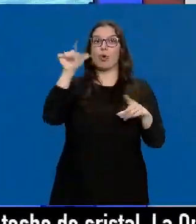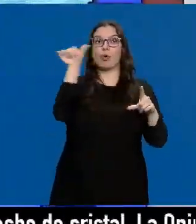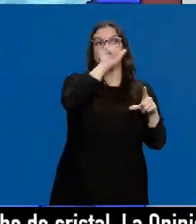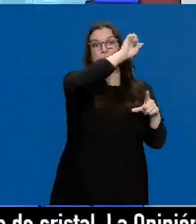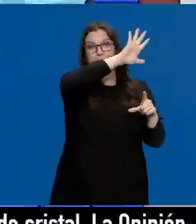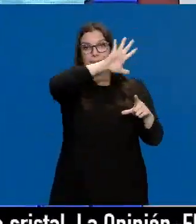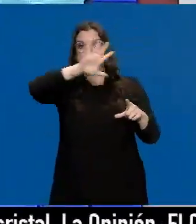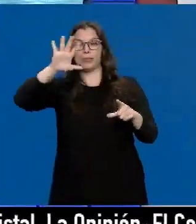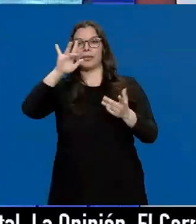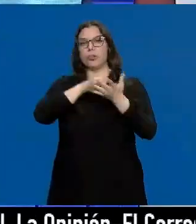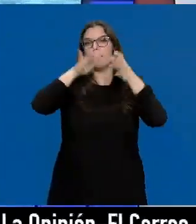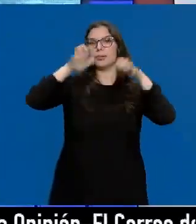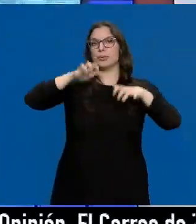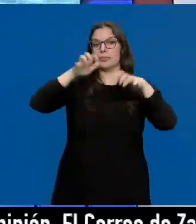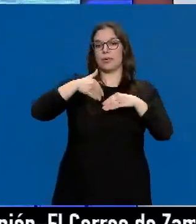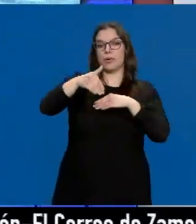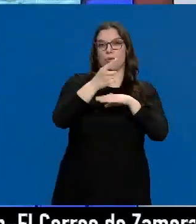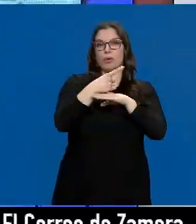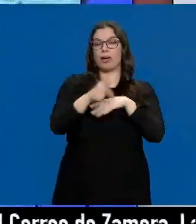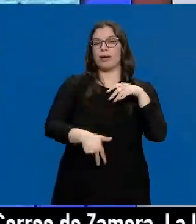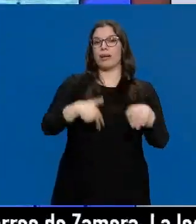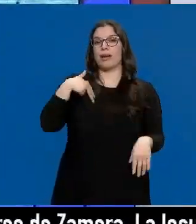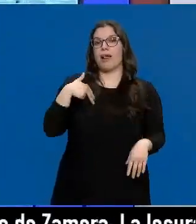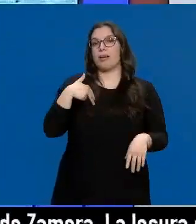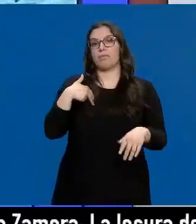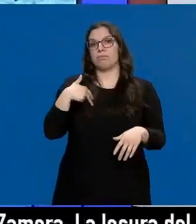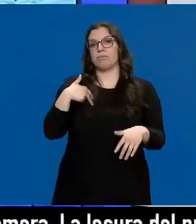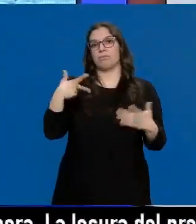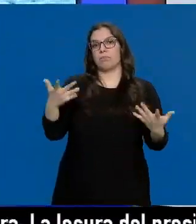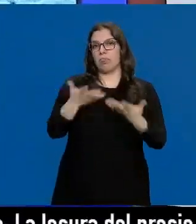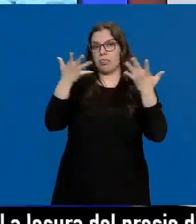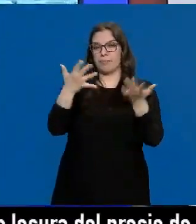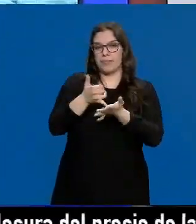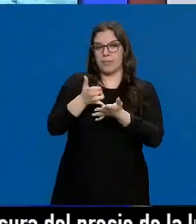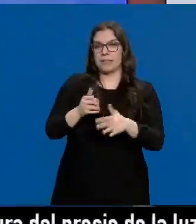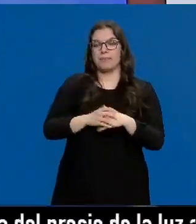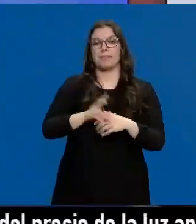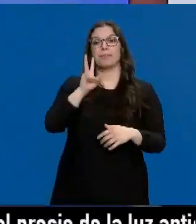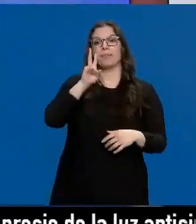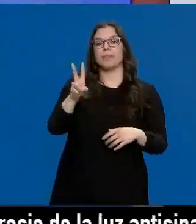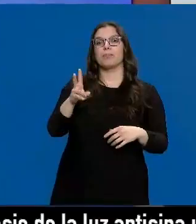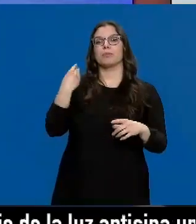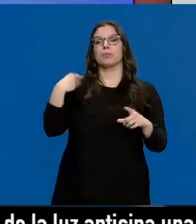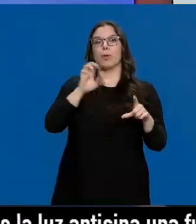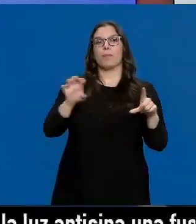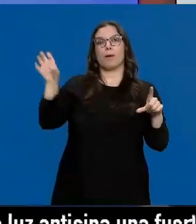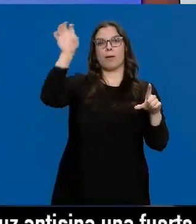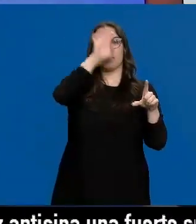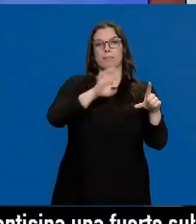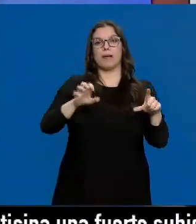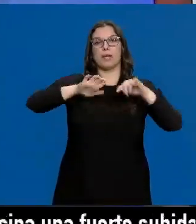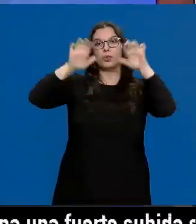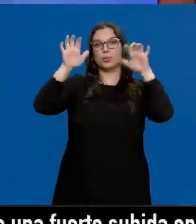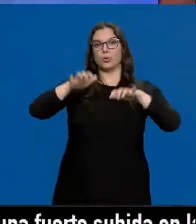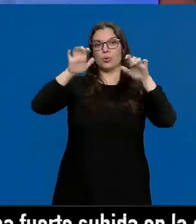dejará precipitaciones durante las próximas horas, aunque en general serán de carácter débil. Lo vemos mejor en el pronóstico para hoy, con esas lluvias que